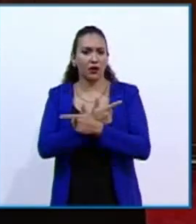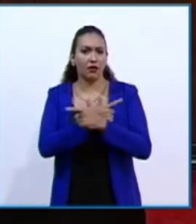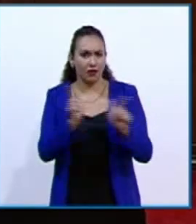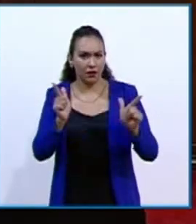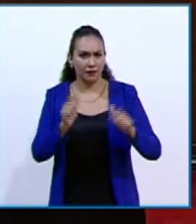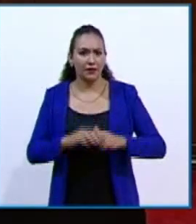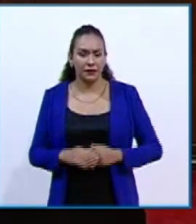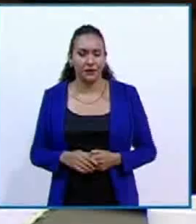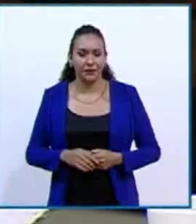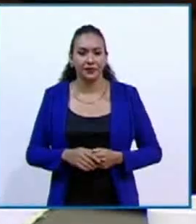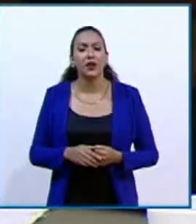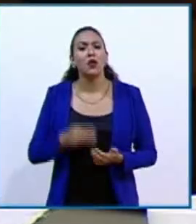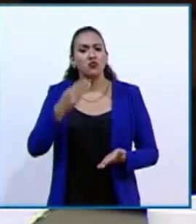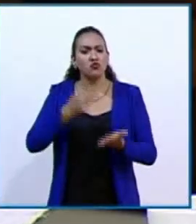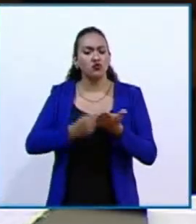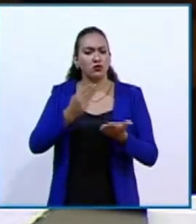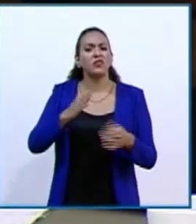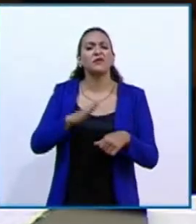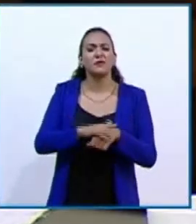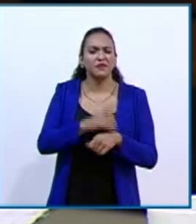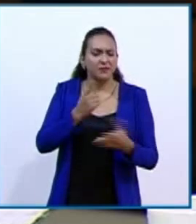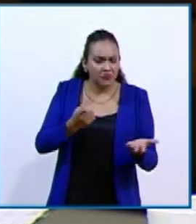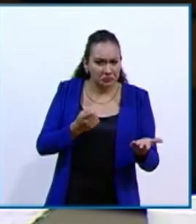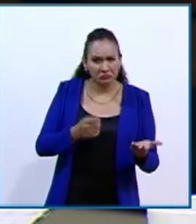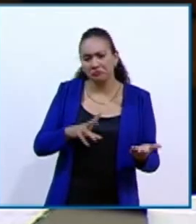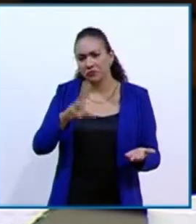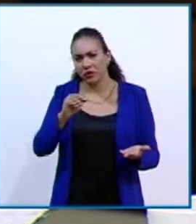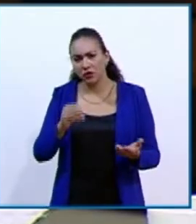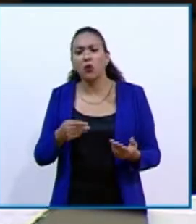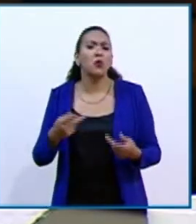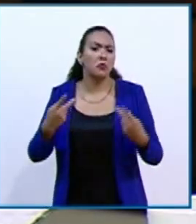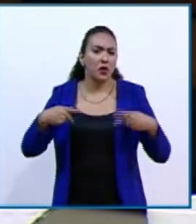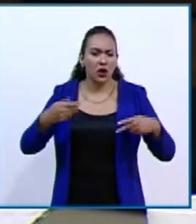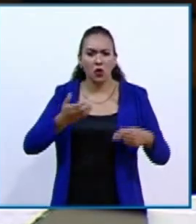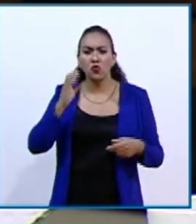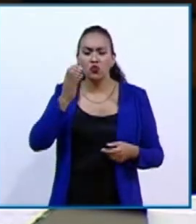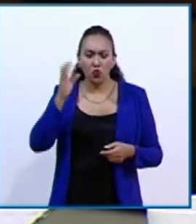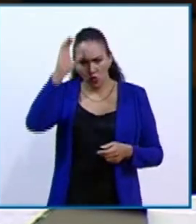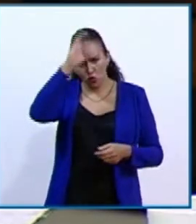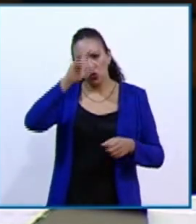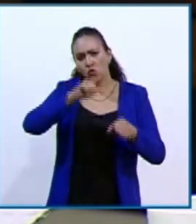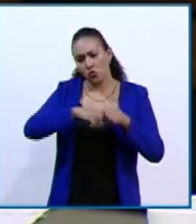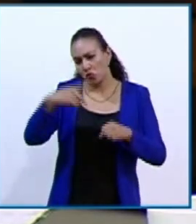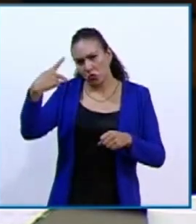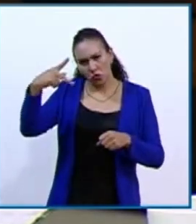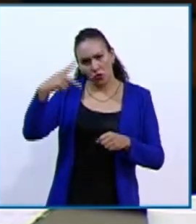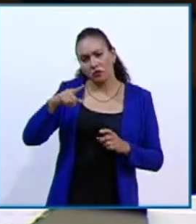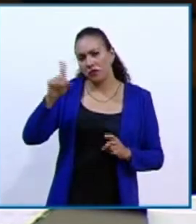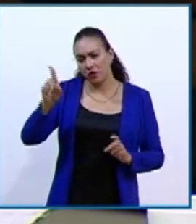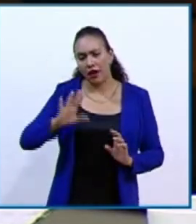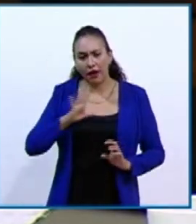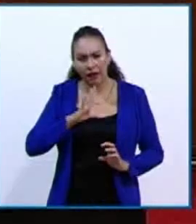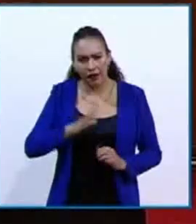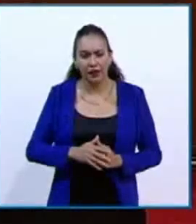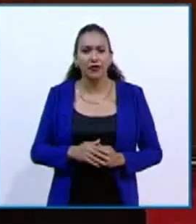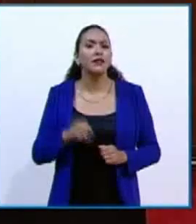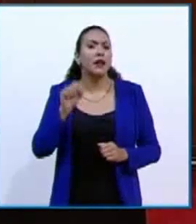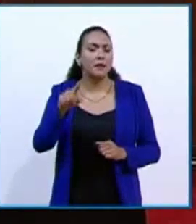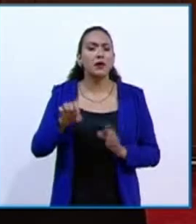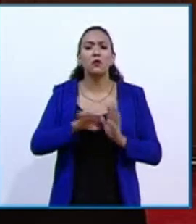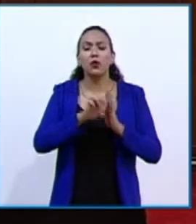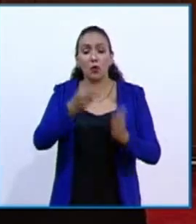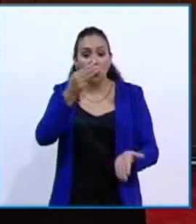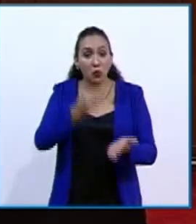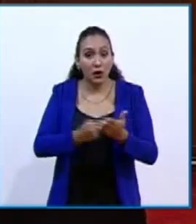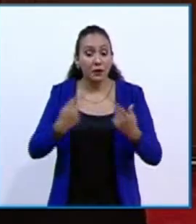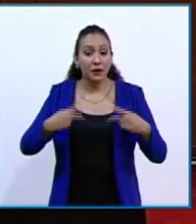los preceptos con multas por cometer faltas que atentaran contra las buenas costumbres, la moral y la libertad sexual, así como los que disponían multas por